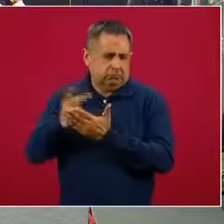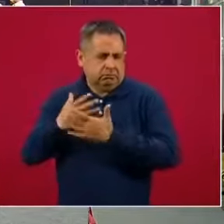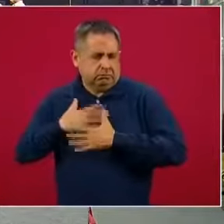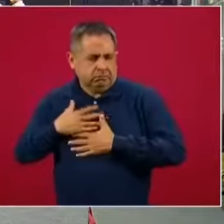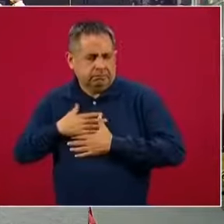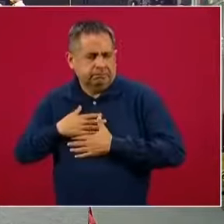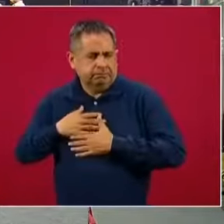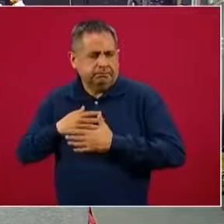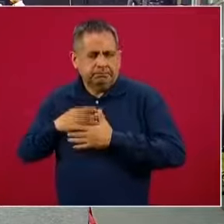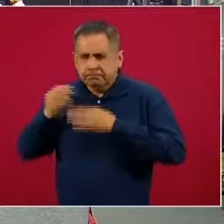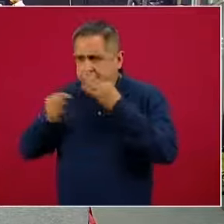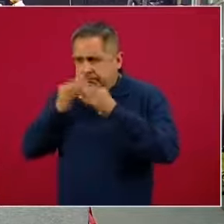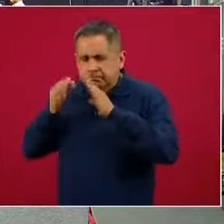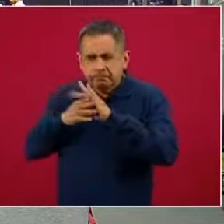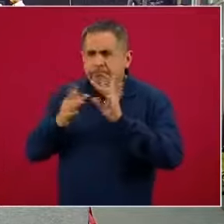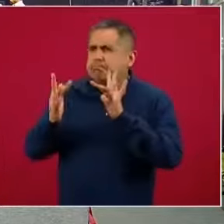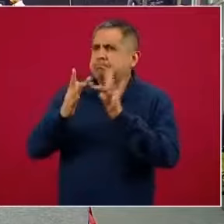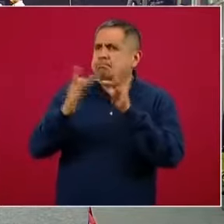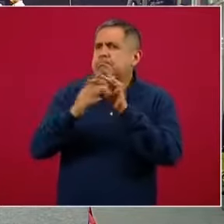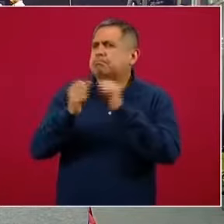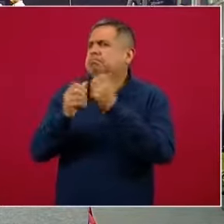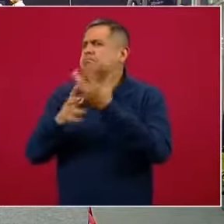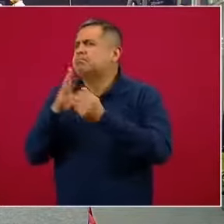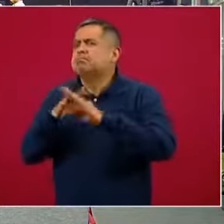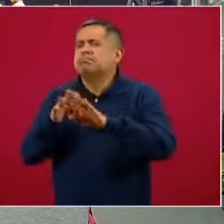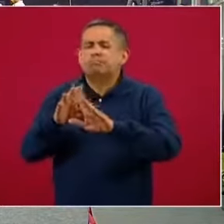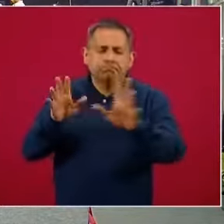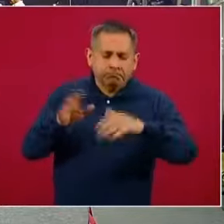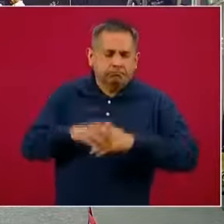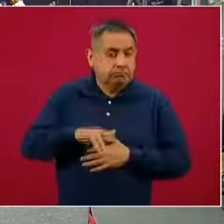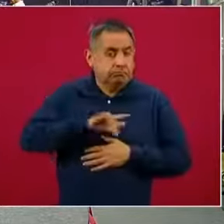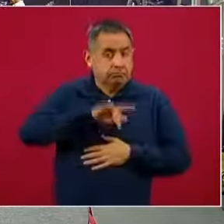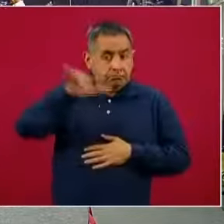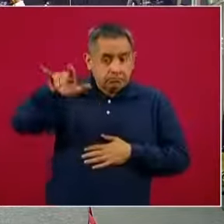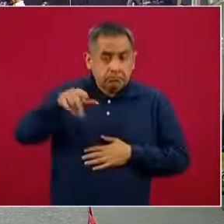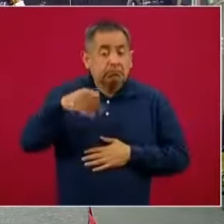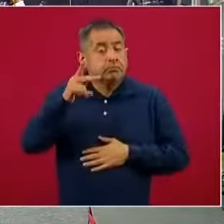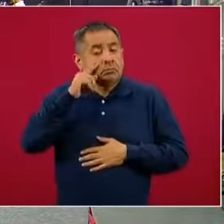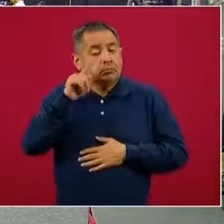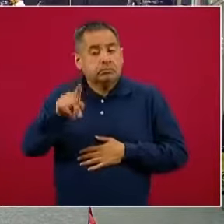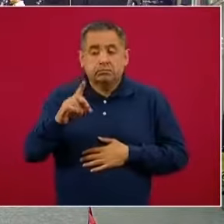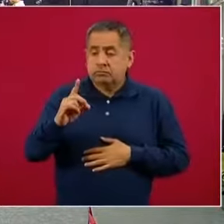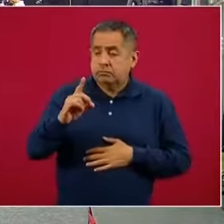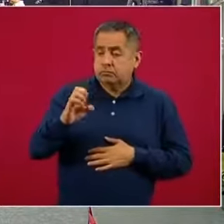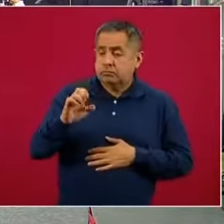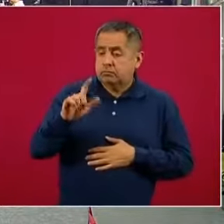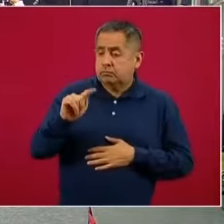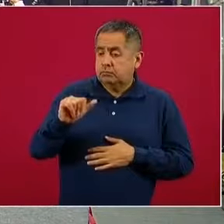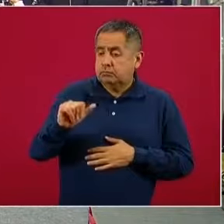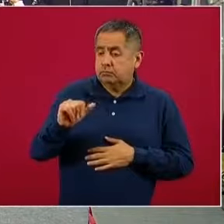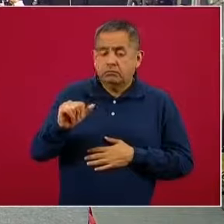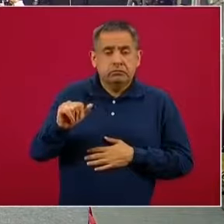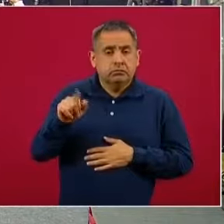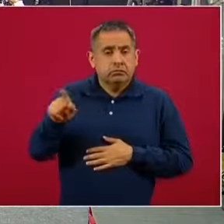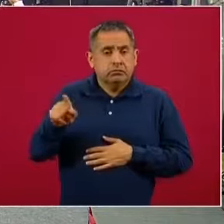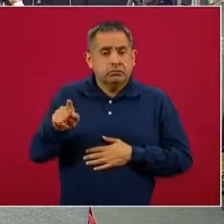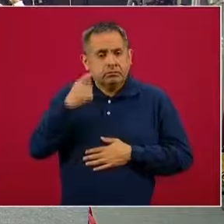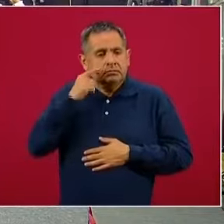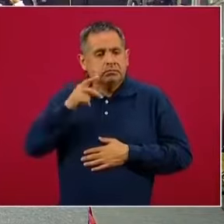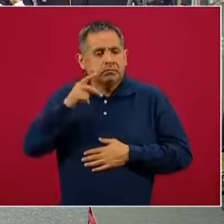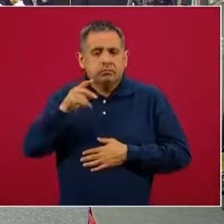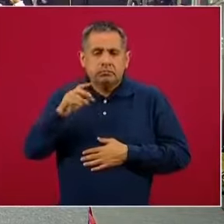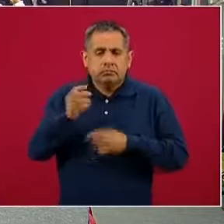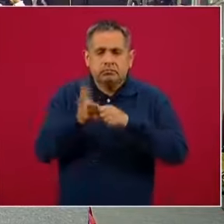Marco Migrante para tener contacto con los migrantes. Sin embargo, la línea Delta Airlines pidió la prueba de COVID,